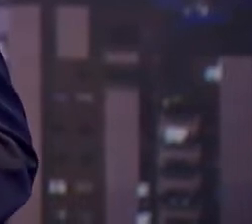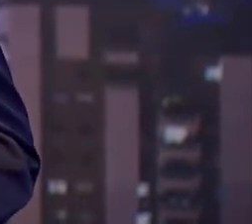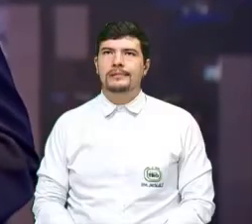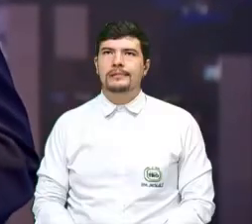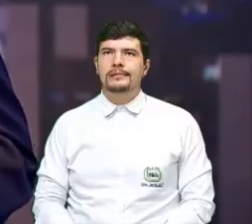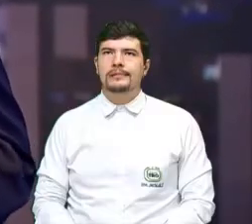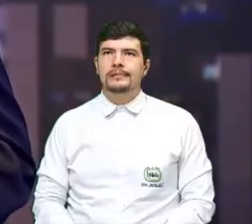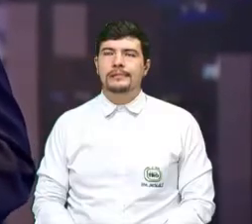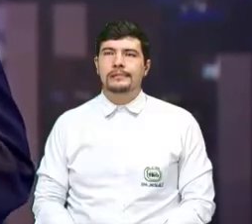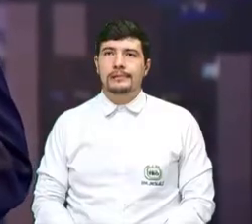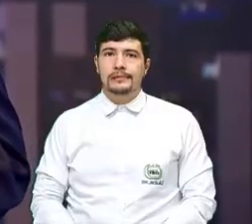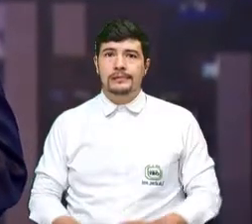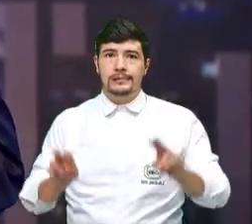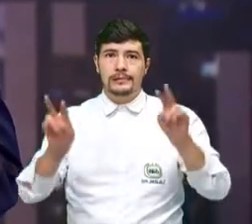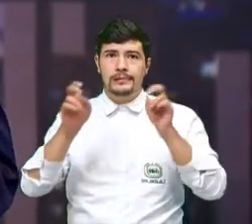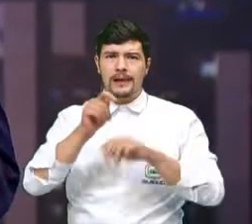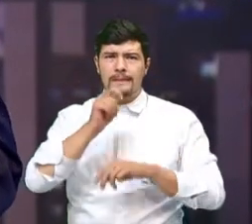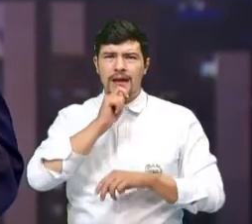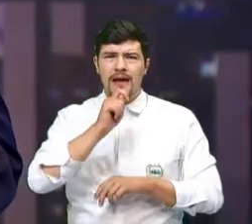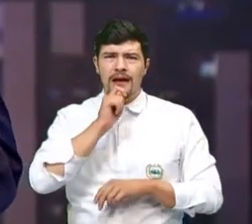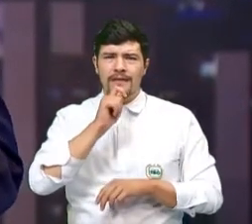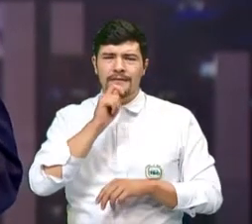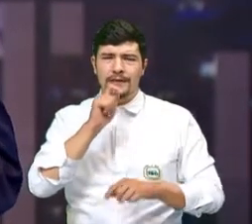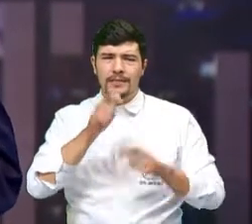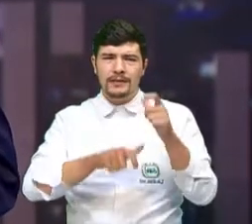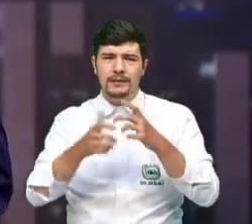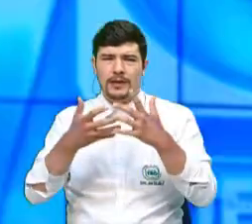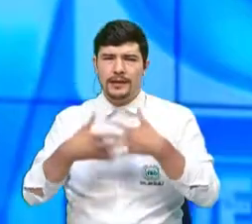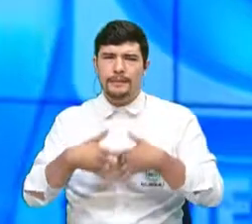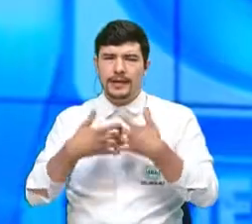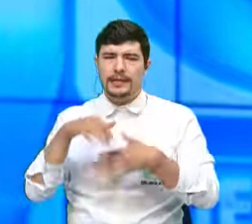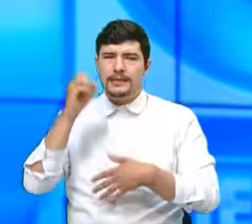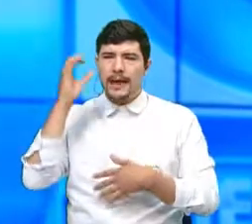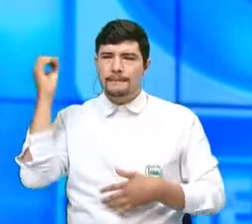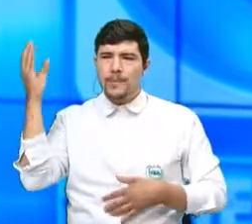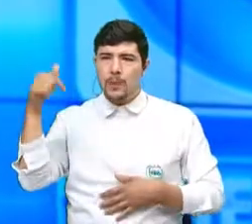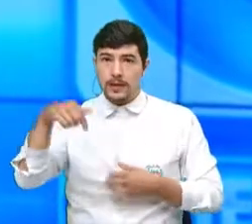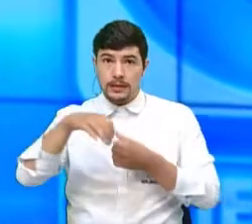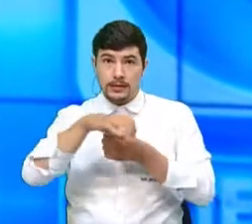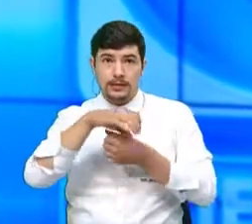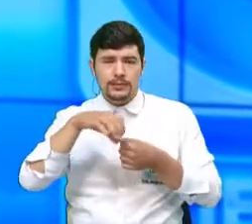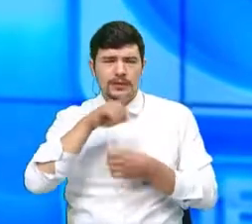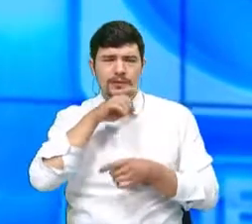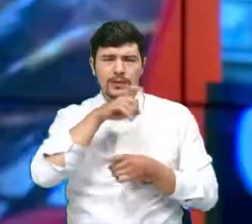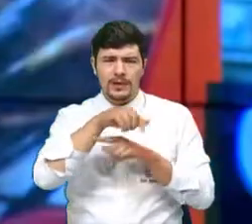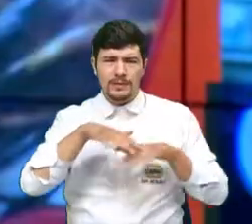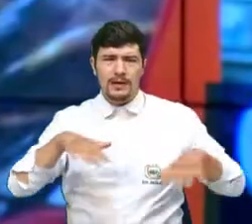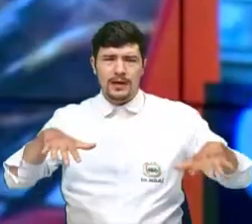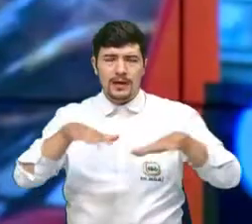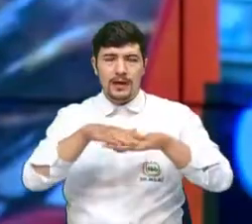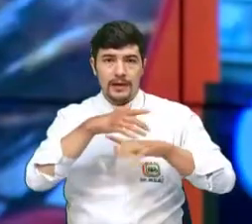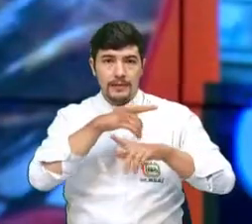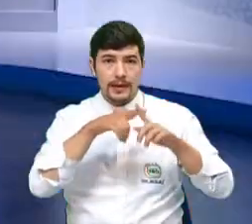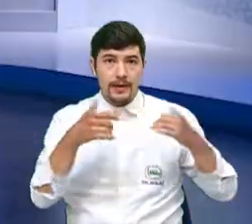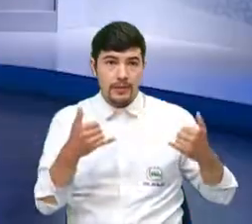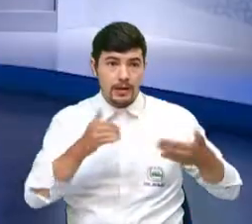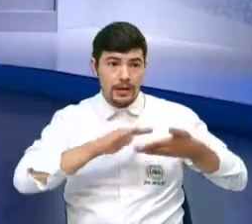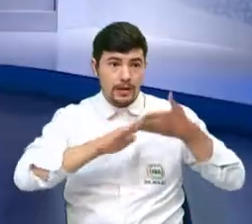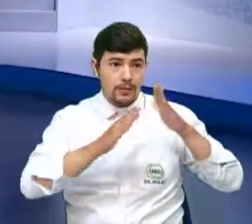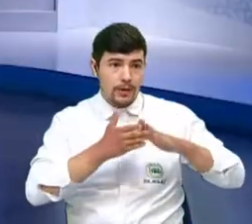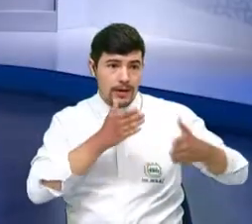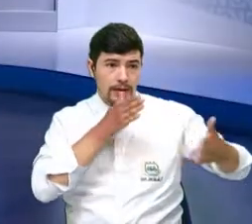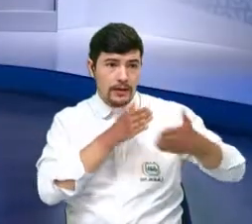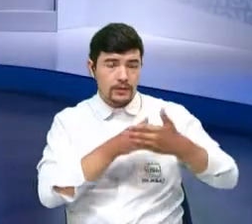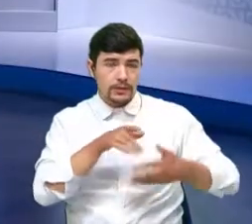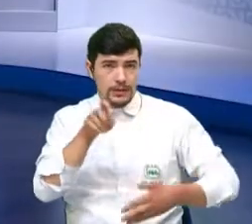Y una supuesta mafia de ambulancias se estaría presentando en Bucaramanga y el área metropolitana. La comunidad denuncia que